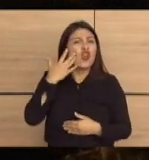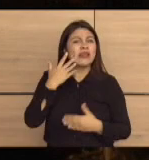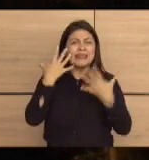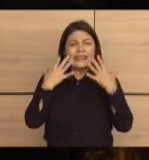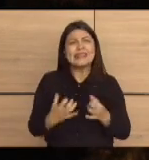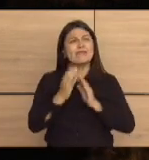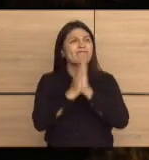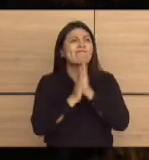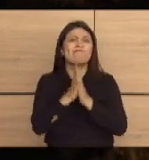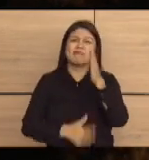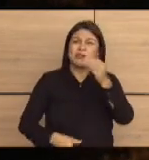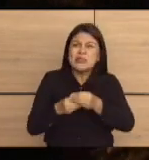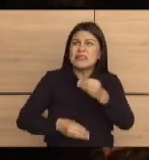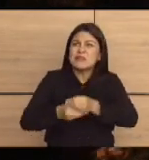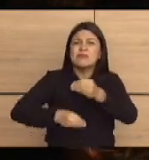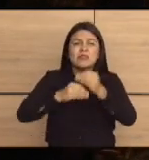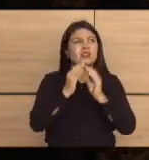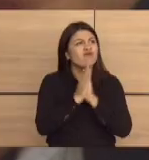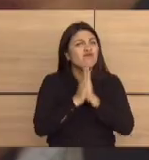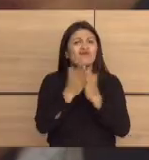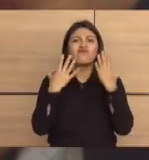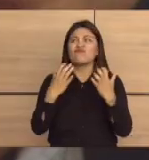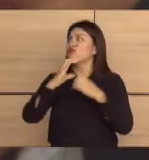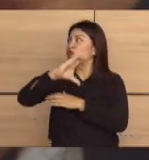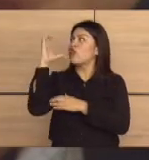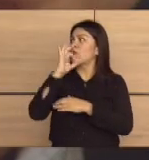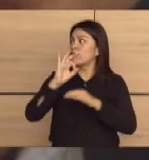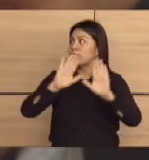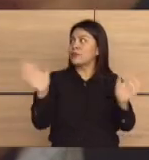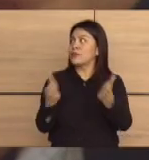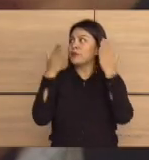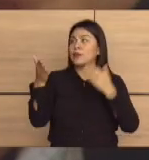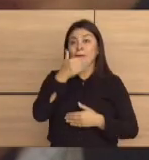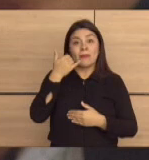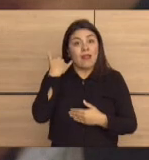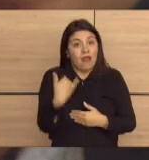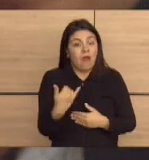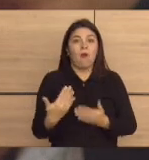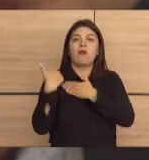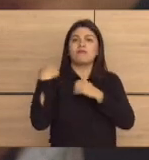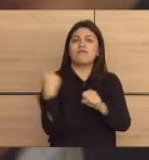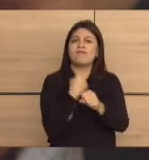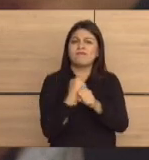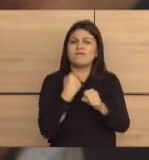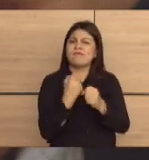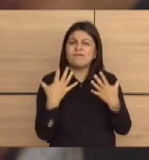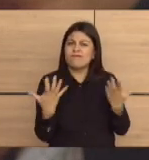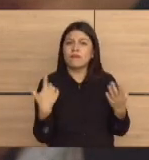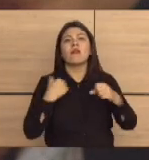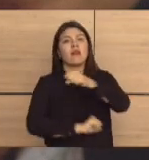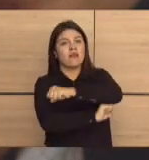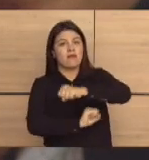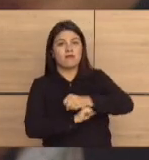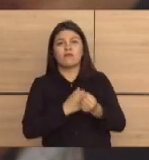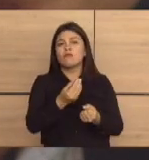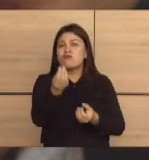por el bien de nuestro país. Por eso nos hemos fijado la tarea de fortalecer la